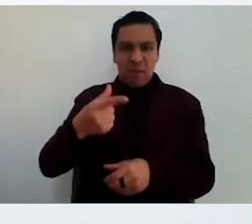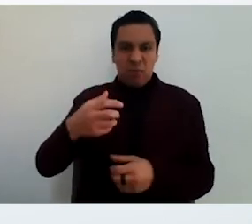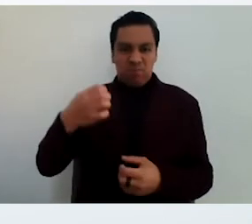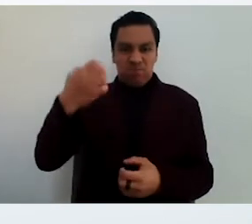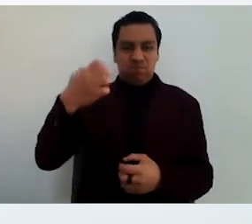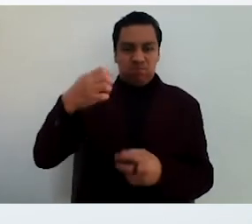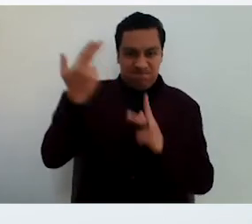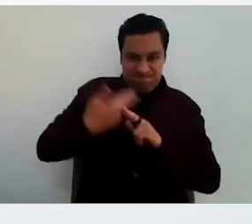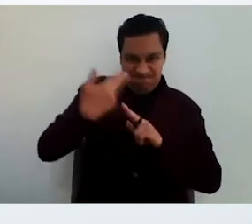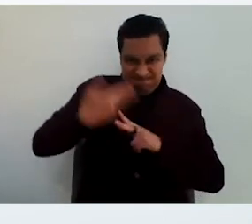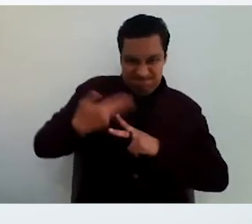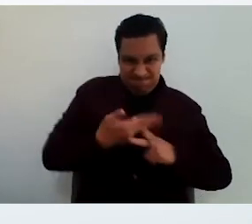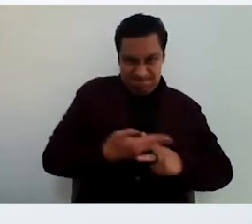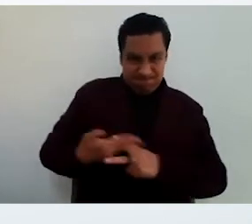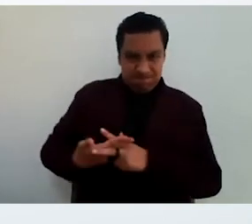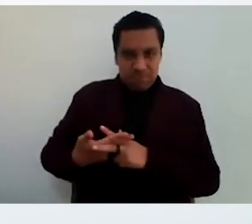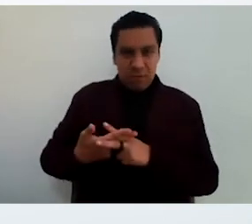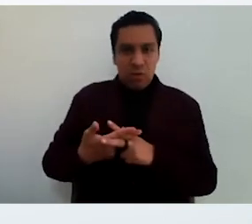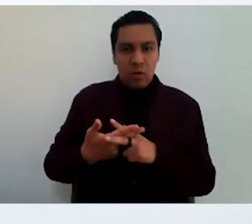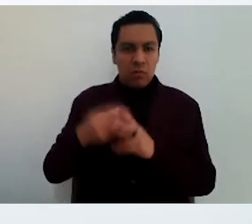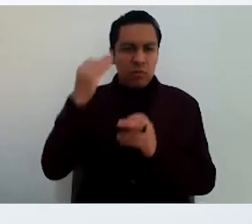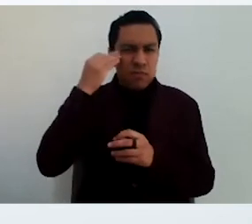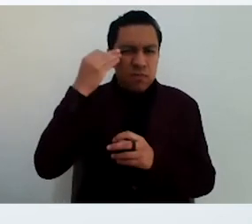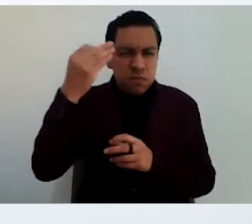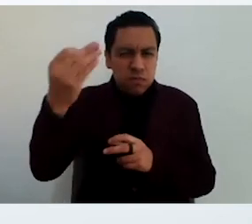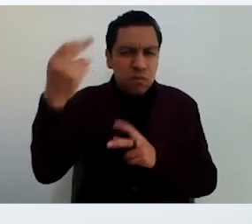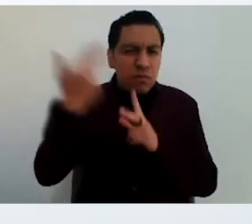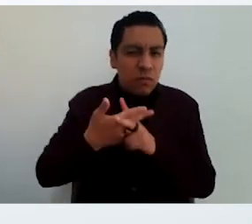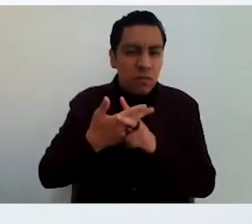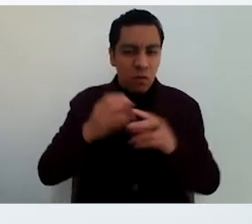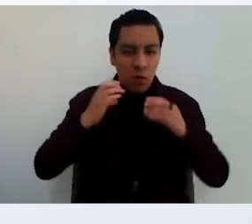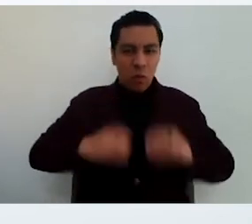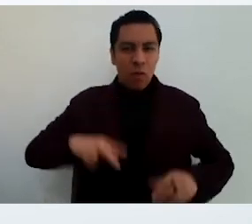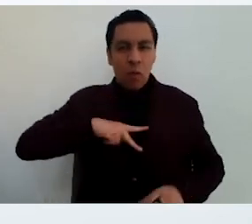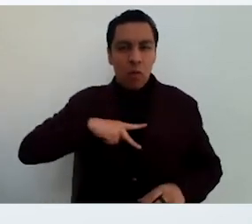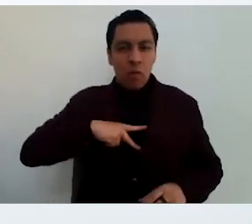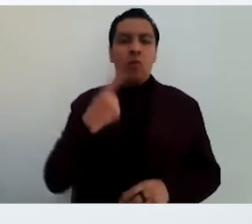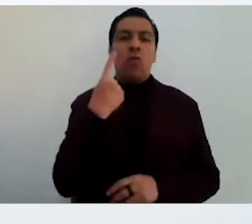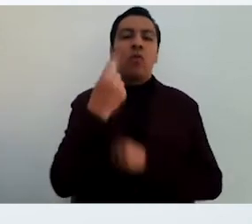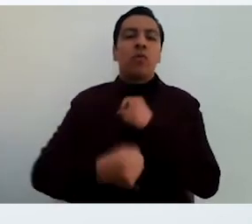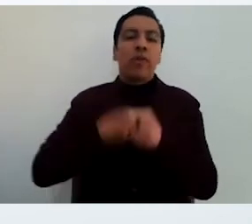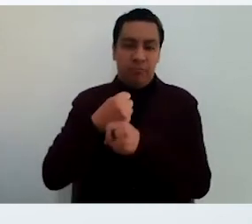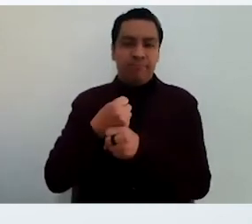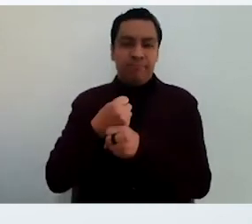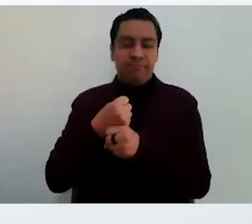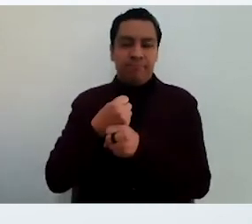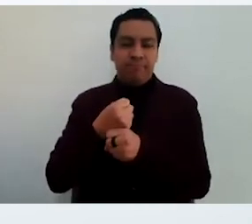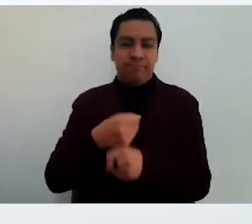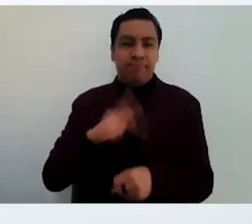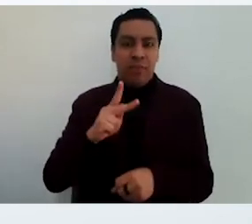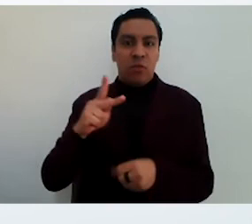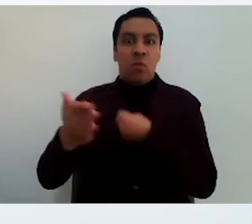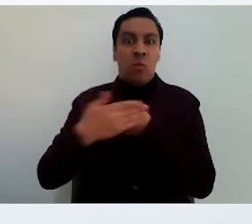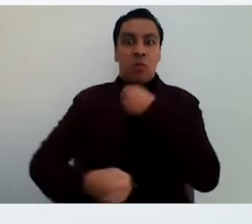Ok. Eso no es una gran noticia porque quiere decir que si tuviésemos una vacuna este año, pues necesitaríamos otra vacuna el